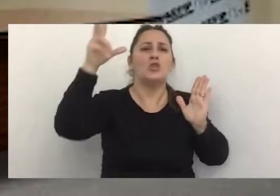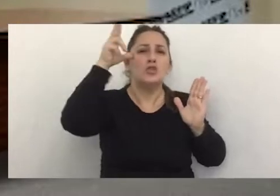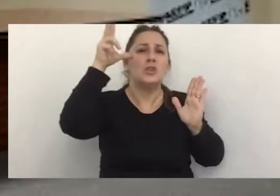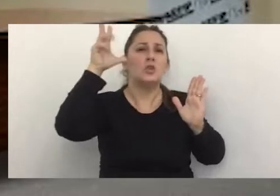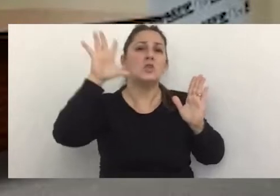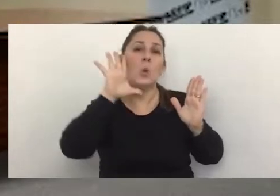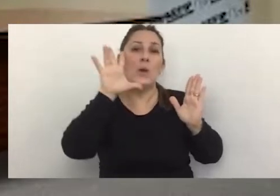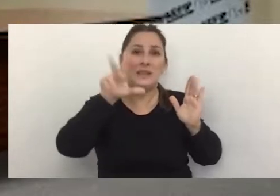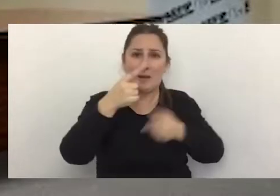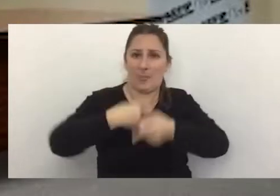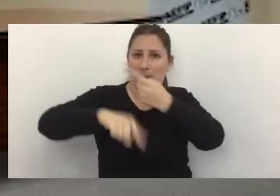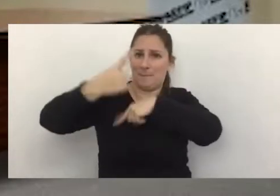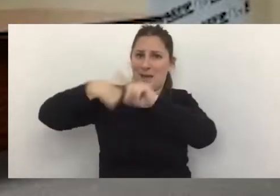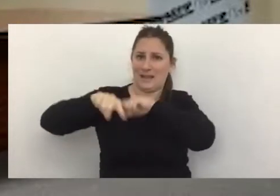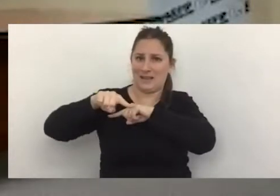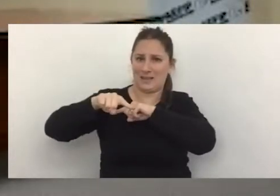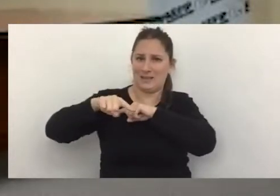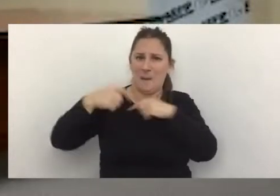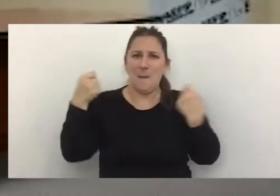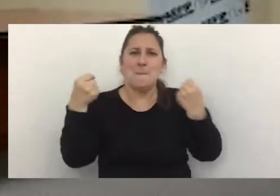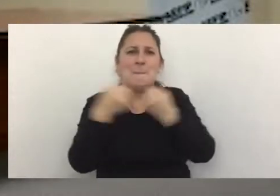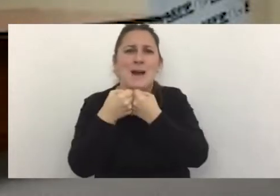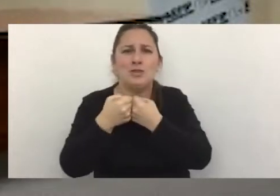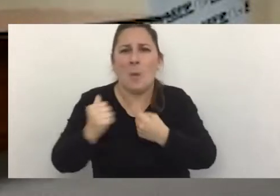1853. Un bando militar.